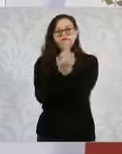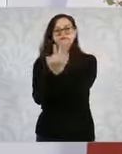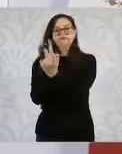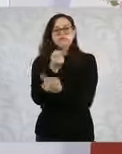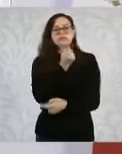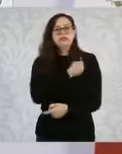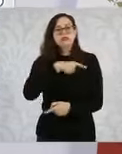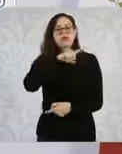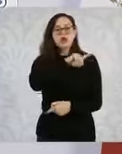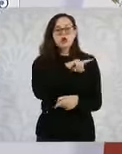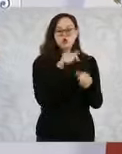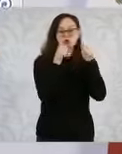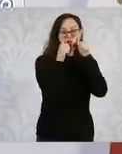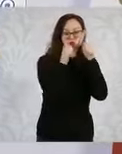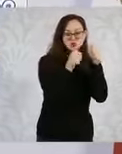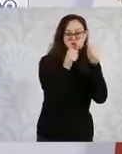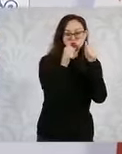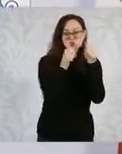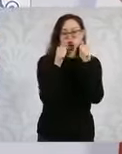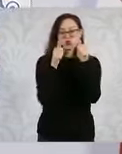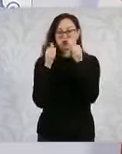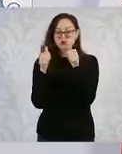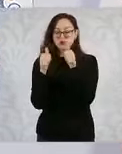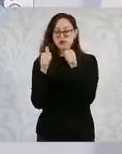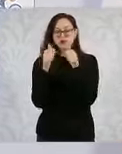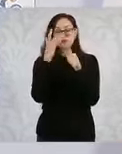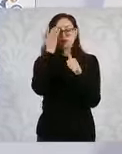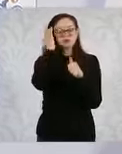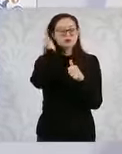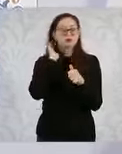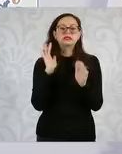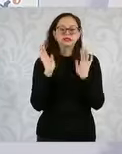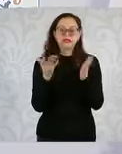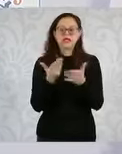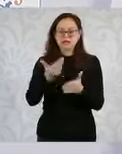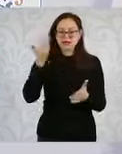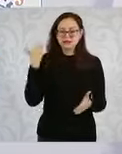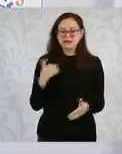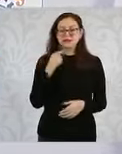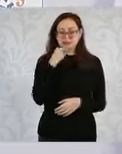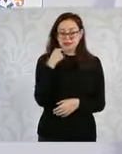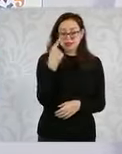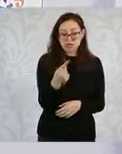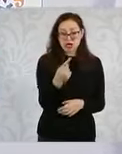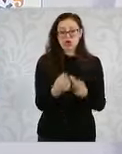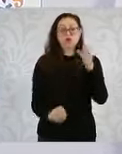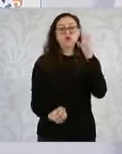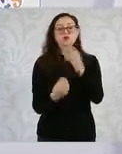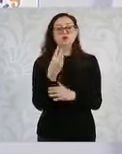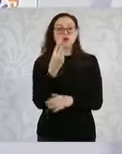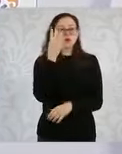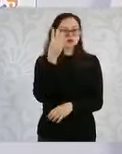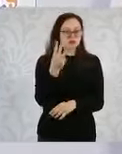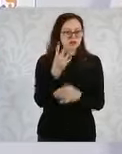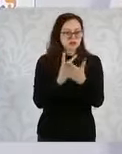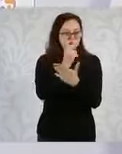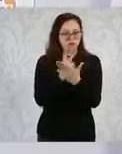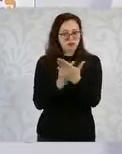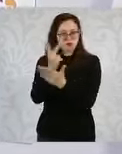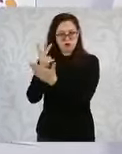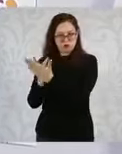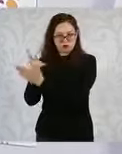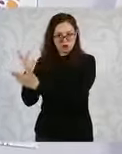como lo anunciamos, son tres nuevos programas sociales. El primero es